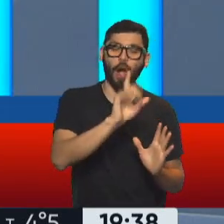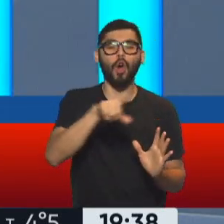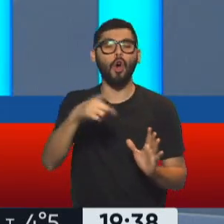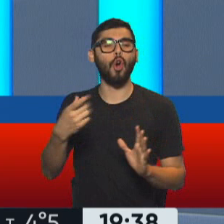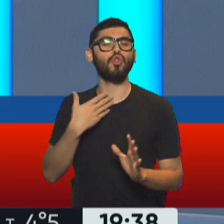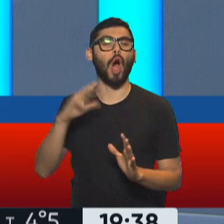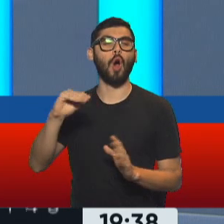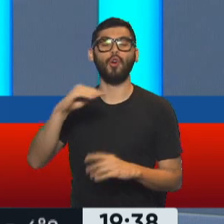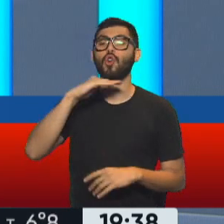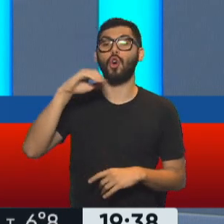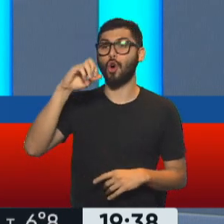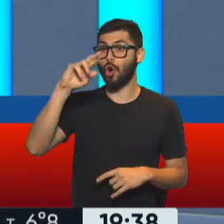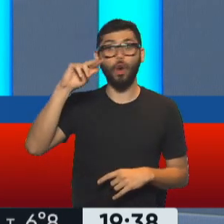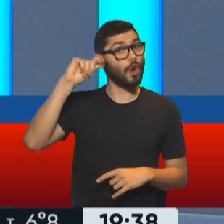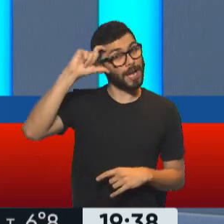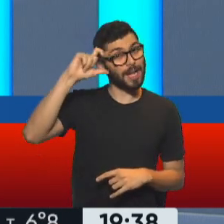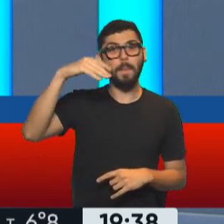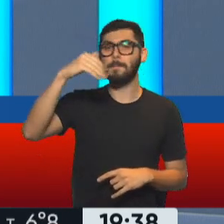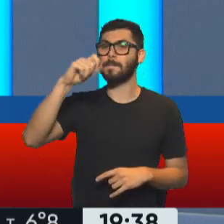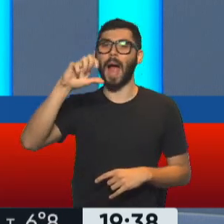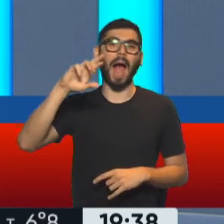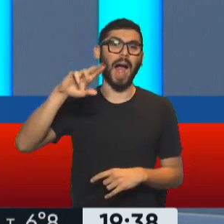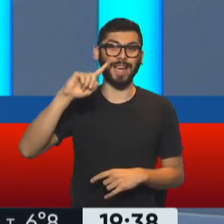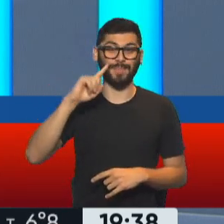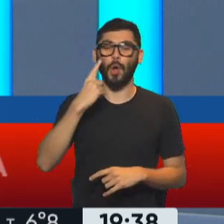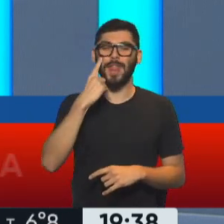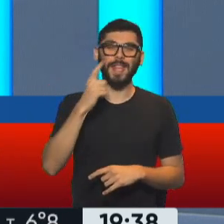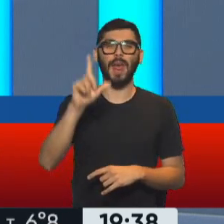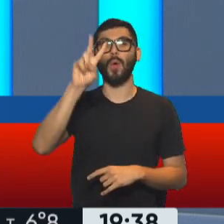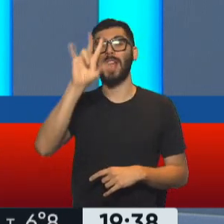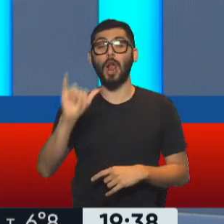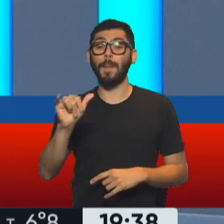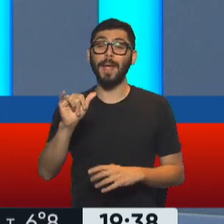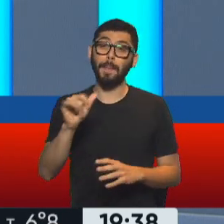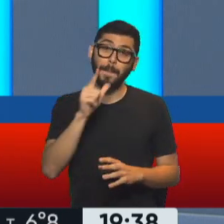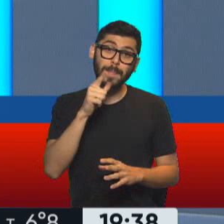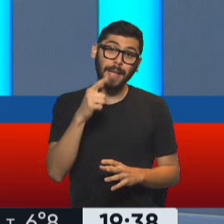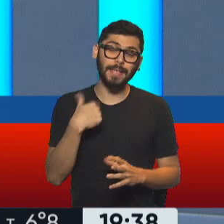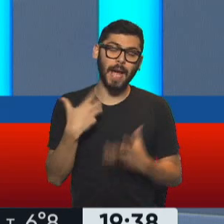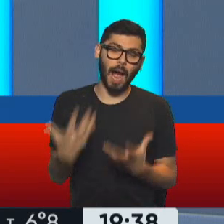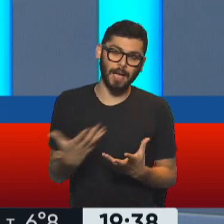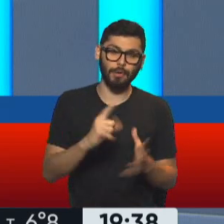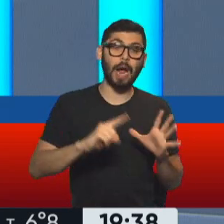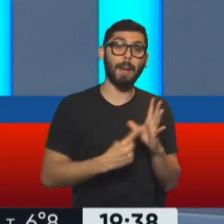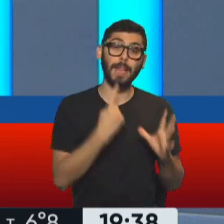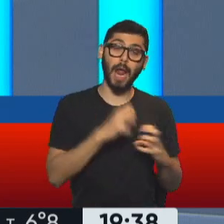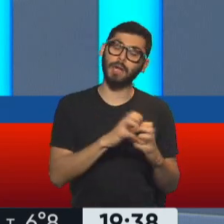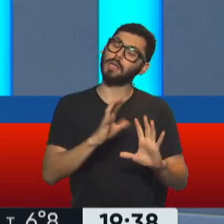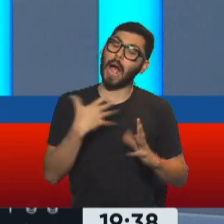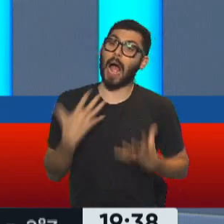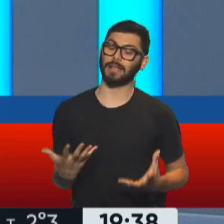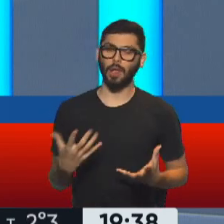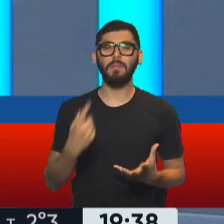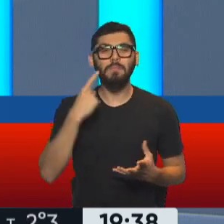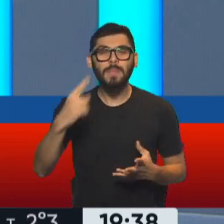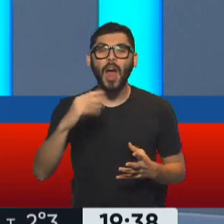jorge macri a intendente de vicente lópez que ya me dio está hinchado de la cita la situación con la ciudad buenos aires y dijo esto y